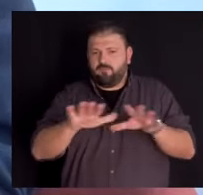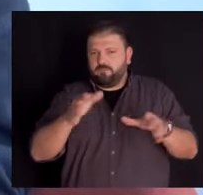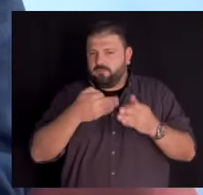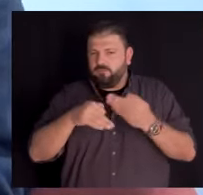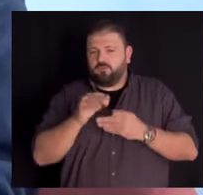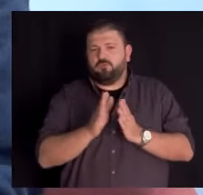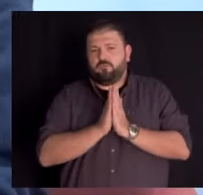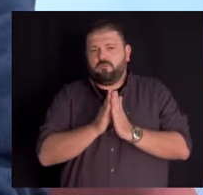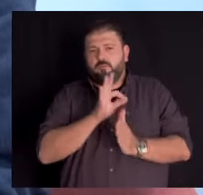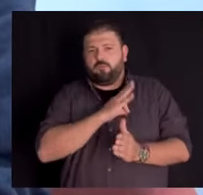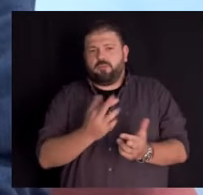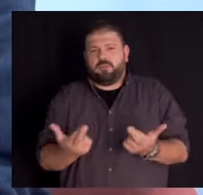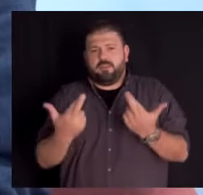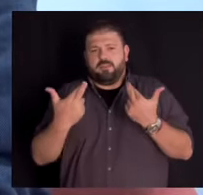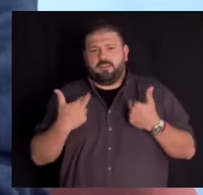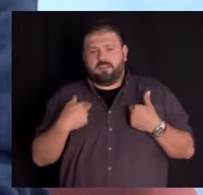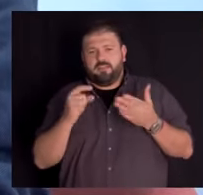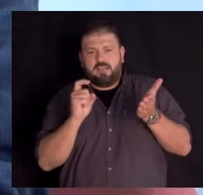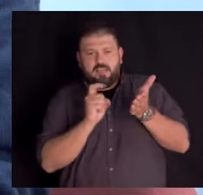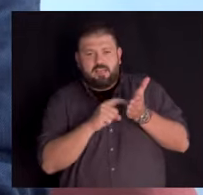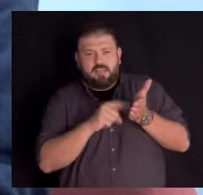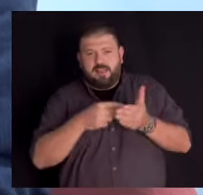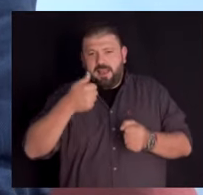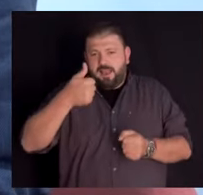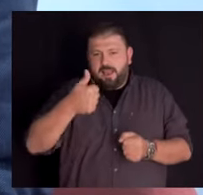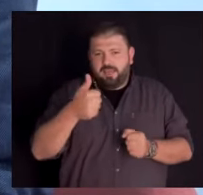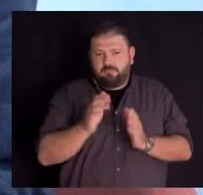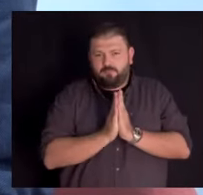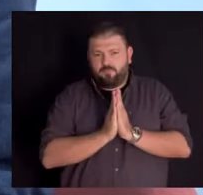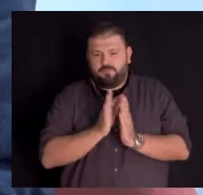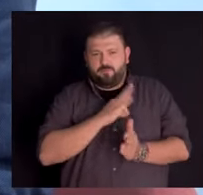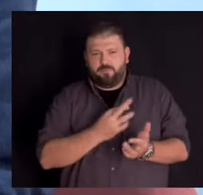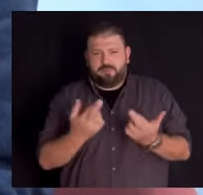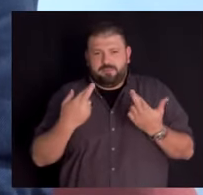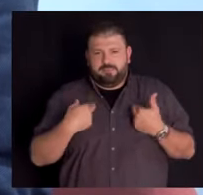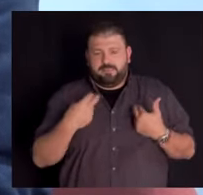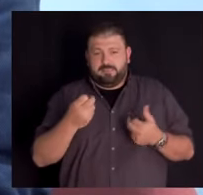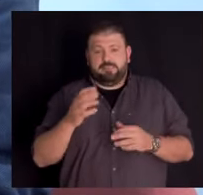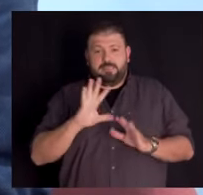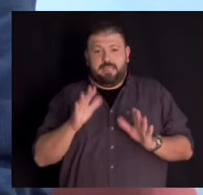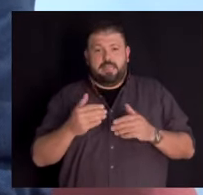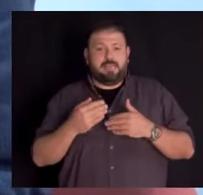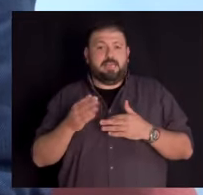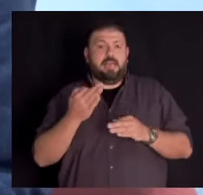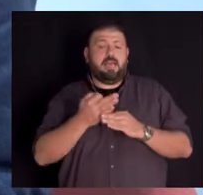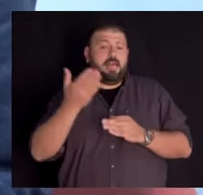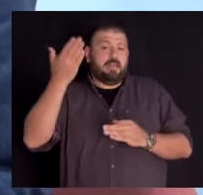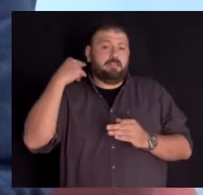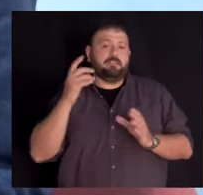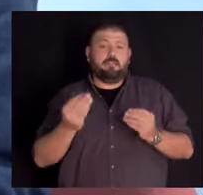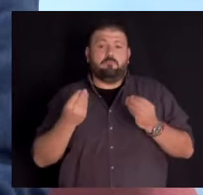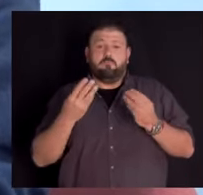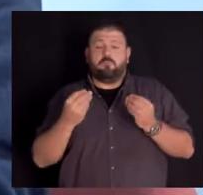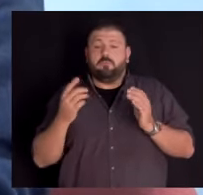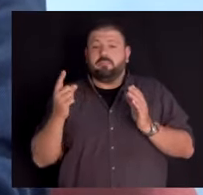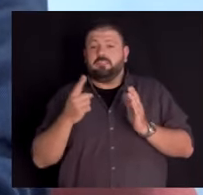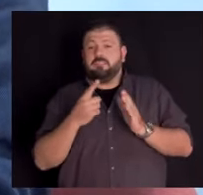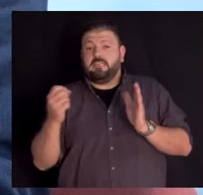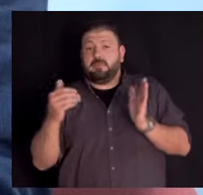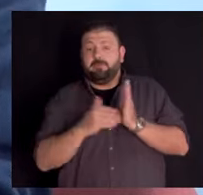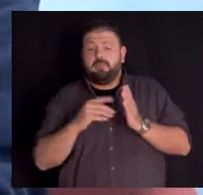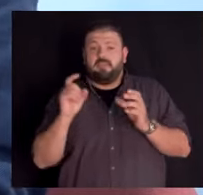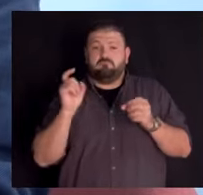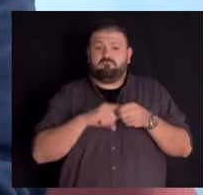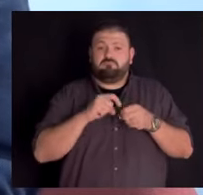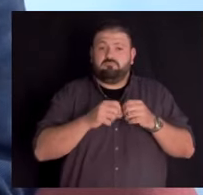ya rebasamos la barrera de los 100,000 suscriptores, estamos en esa meta por la barrera del millón. Estamos seguros que vamos a lograrlo, pero necesitamos de tu ayuda